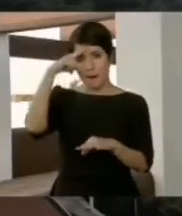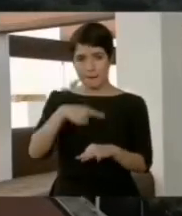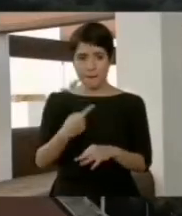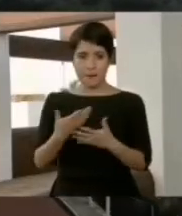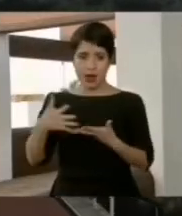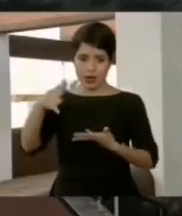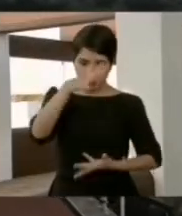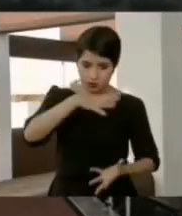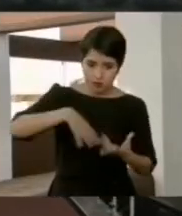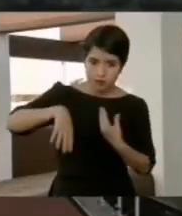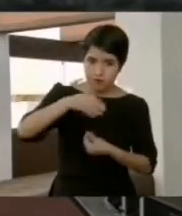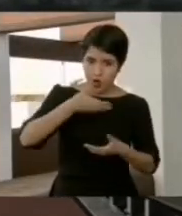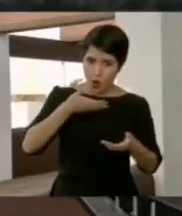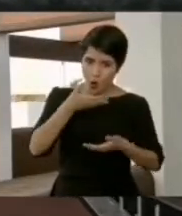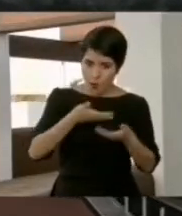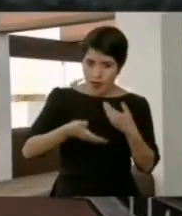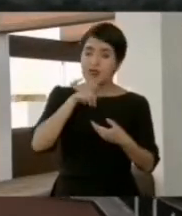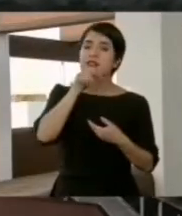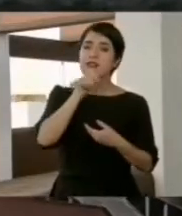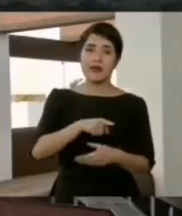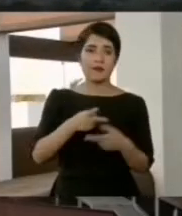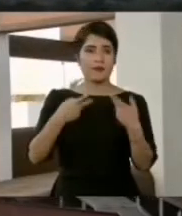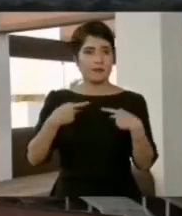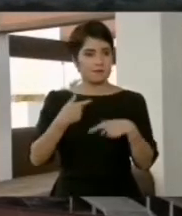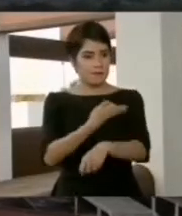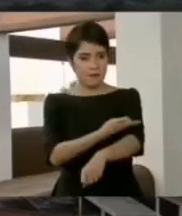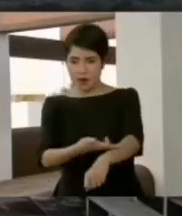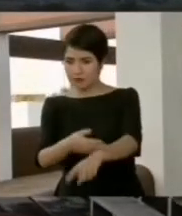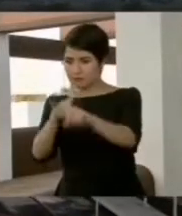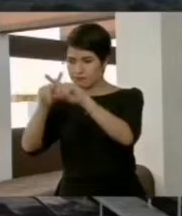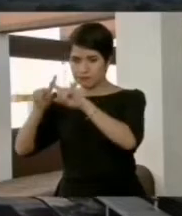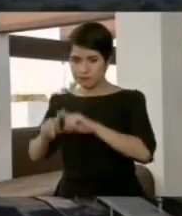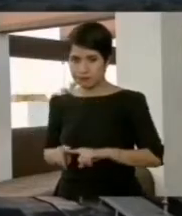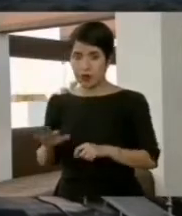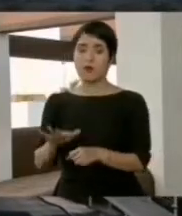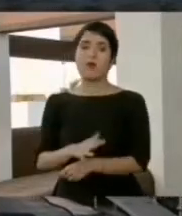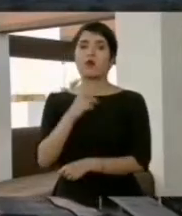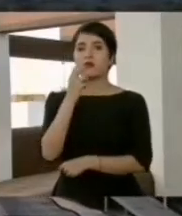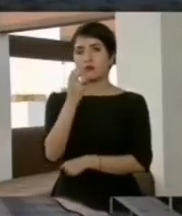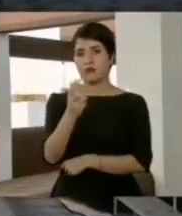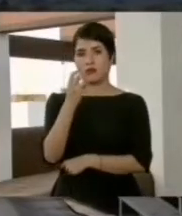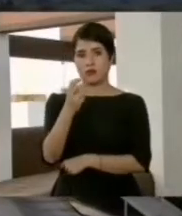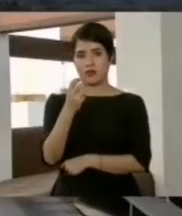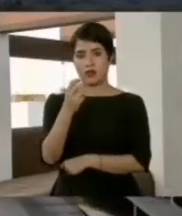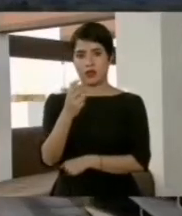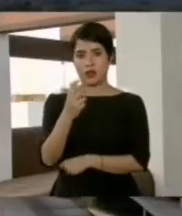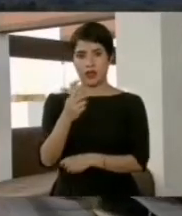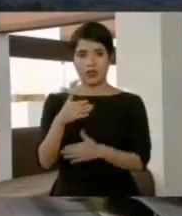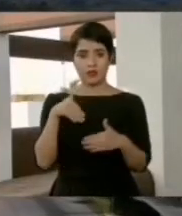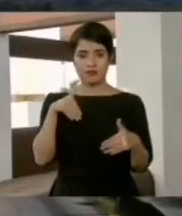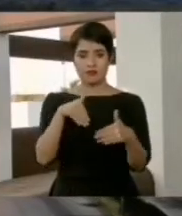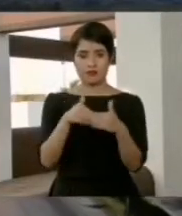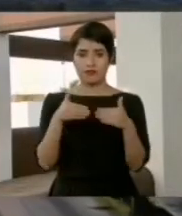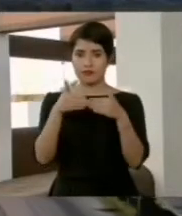comercio. Industrias enteras dependen de nuestro trabajo y por ello los puertos y los